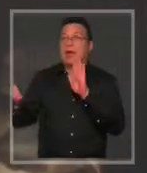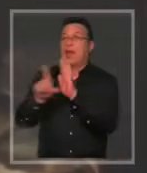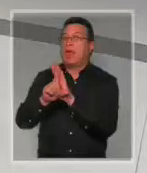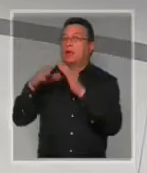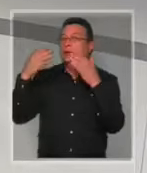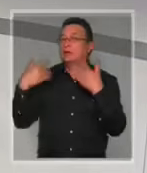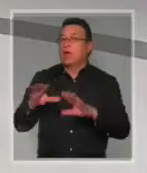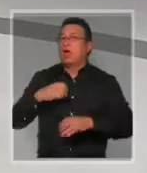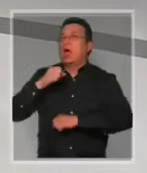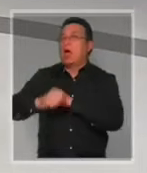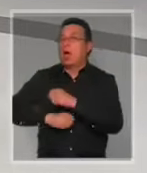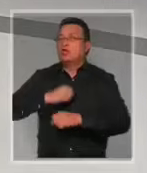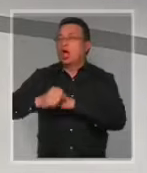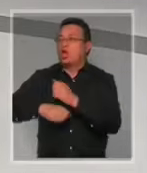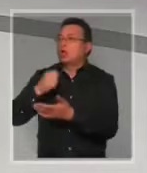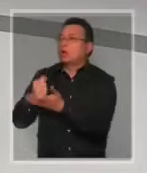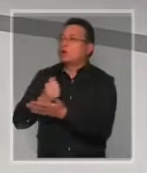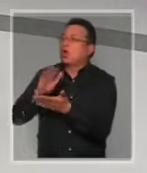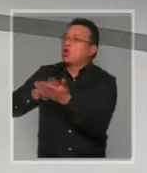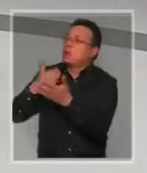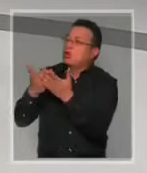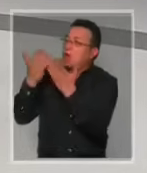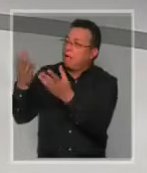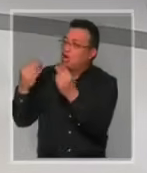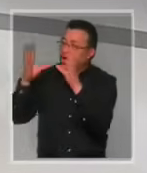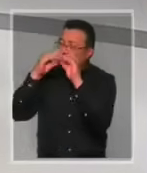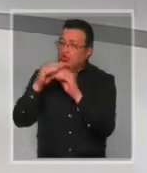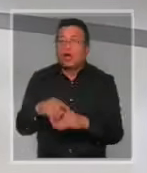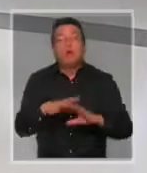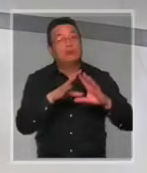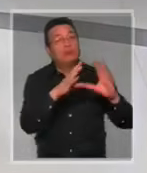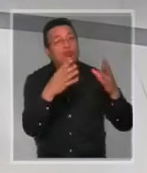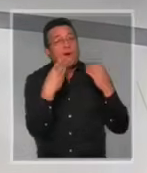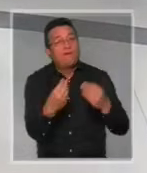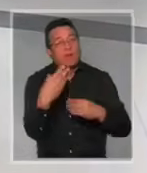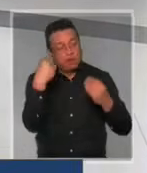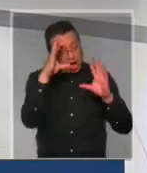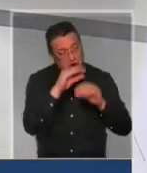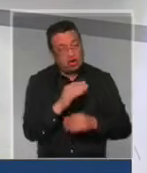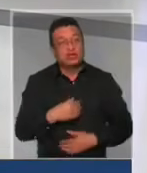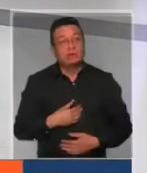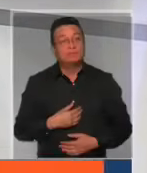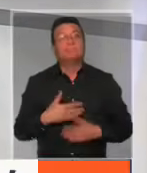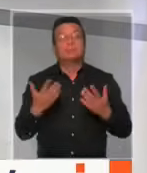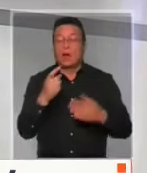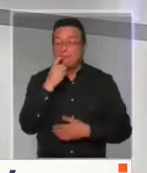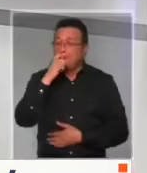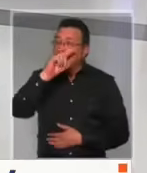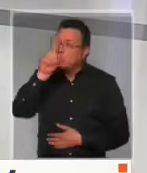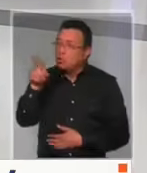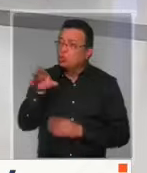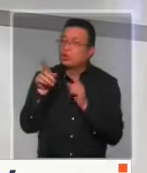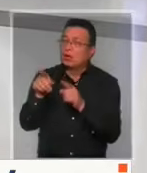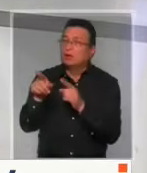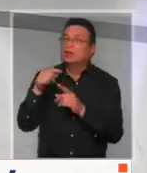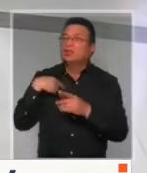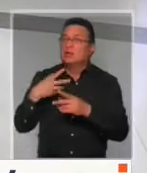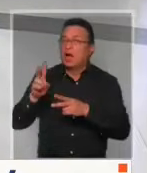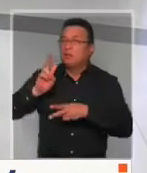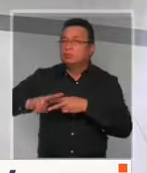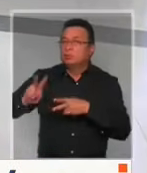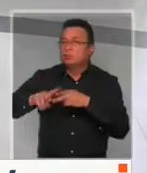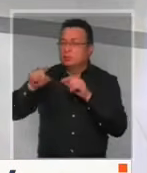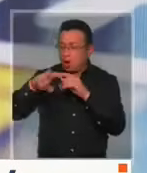tantos años de tramitación. ¿Cómo está, ministra? Buenas noches. Muy bien, buenas noches. La pregunta es de cajón, ¿no? ¿Es la creación de